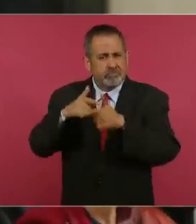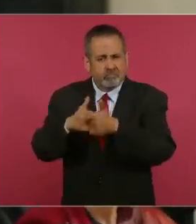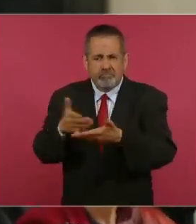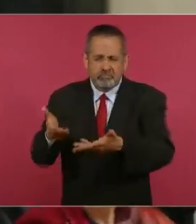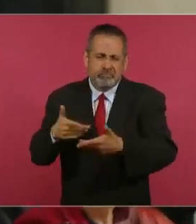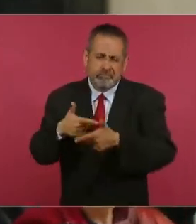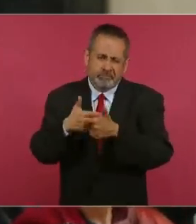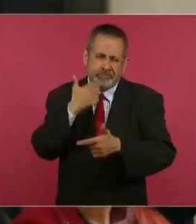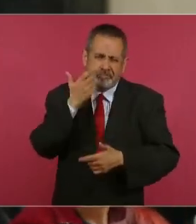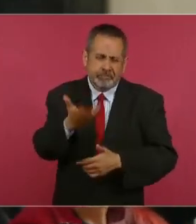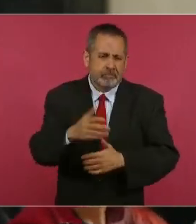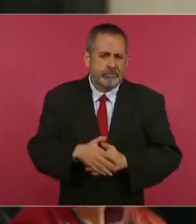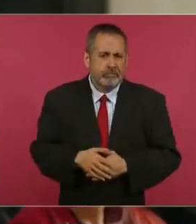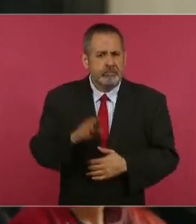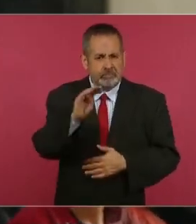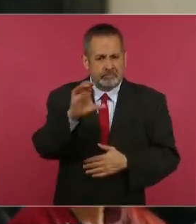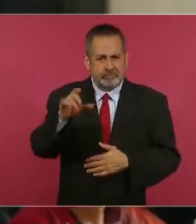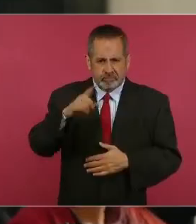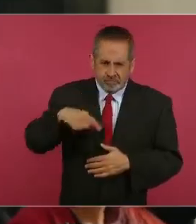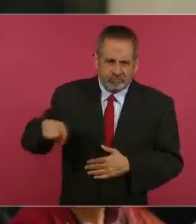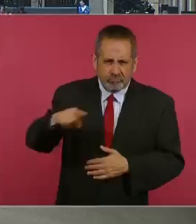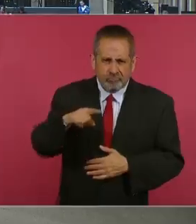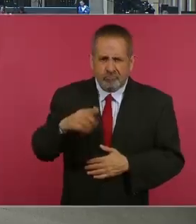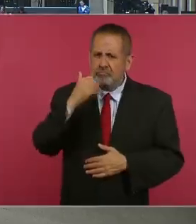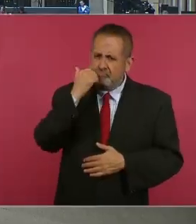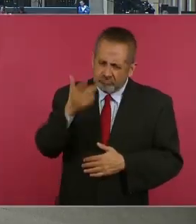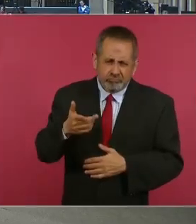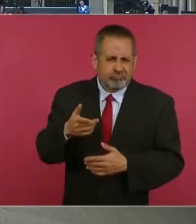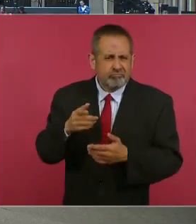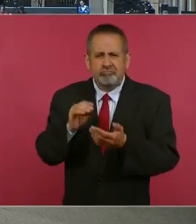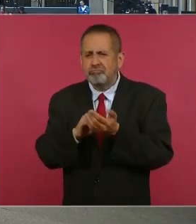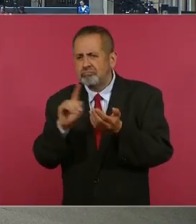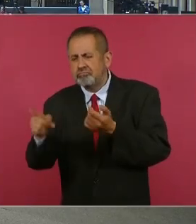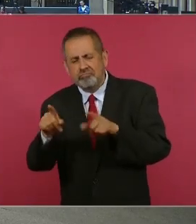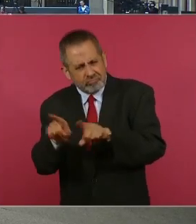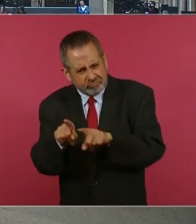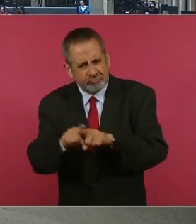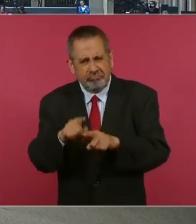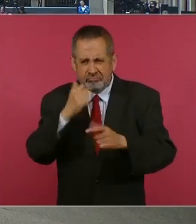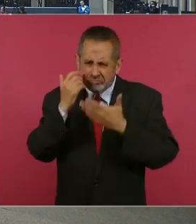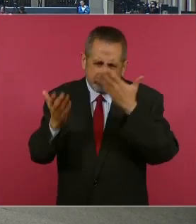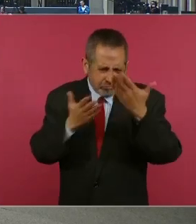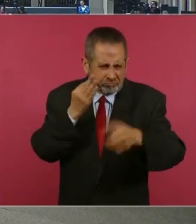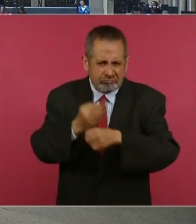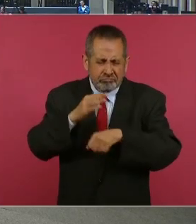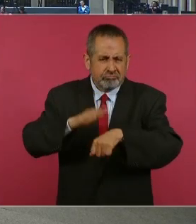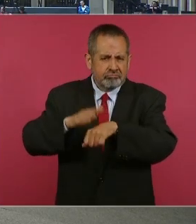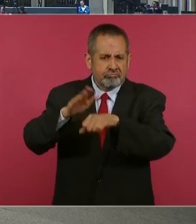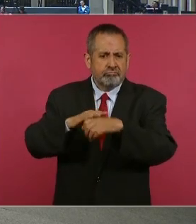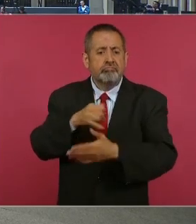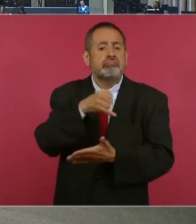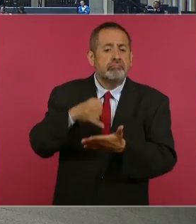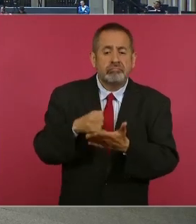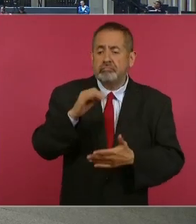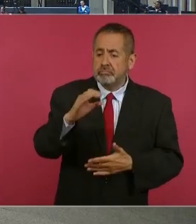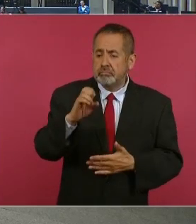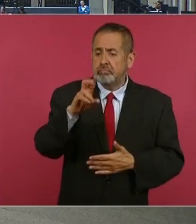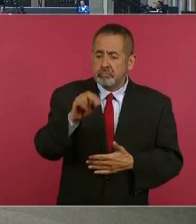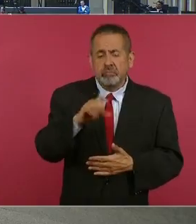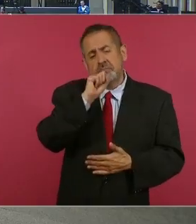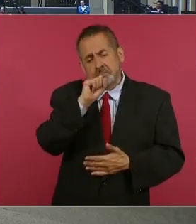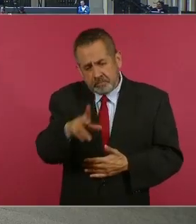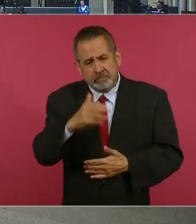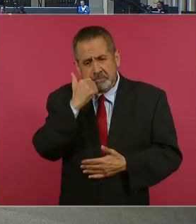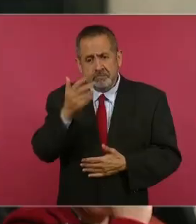presidente. En Baja California, en Isla de Cedros, quieren estar bien, quieren prepararse. En Isla de Cedros también quieren tener